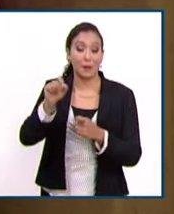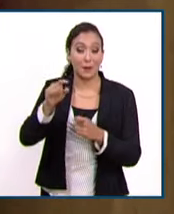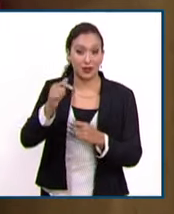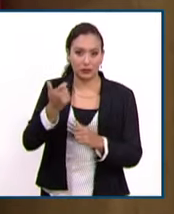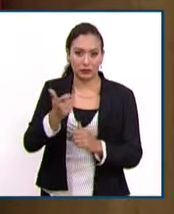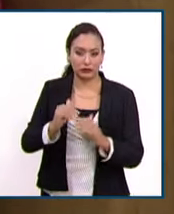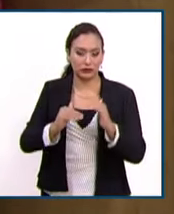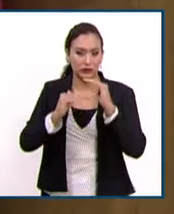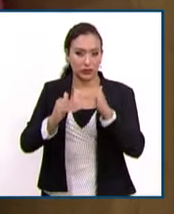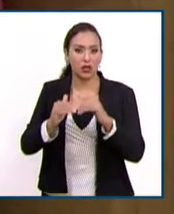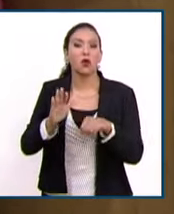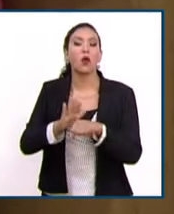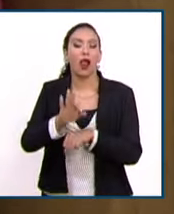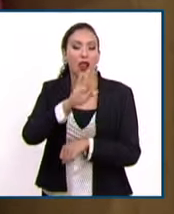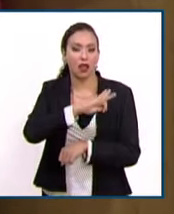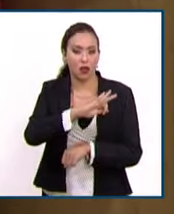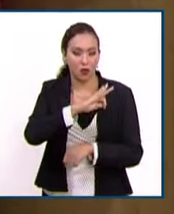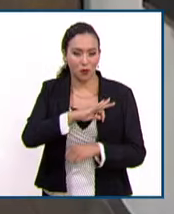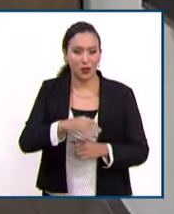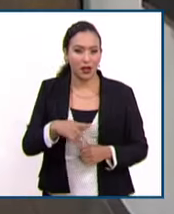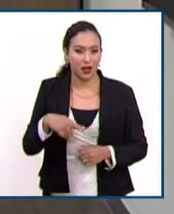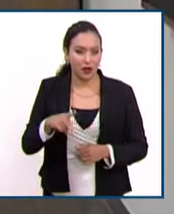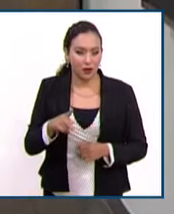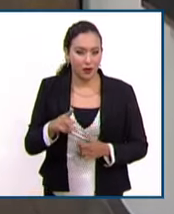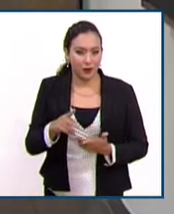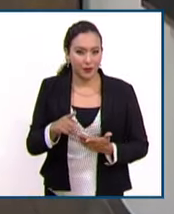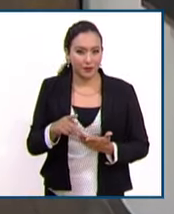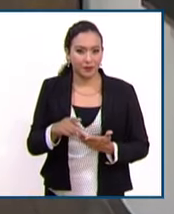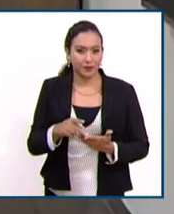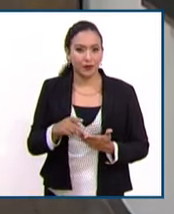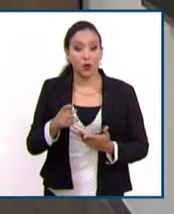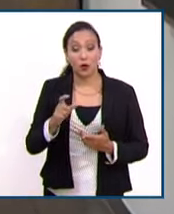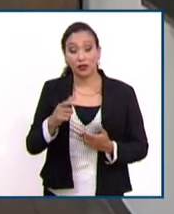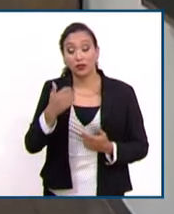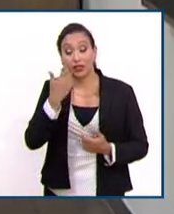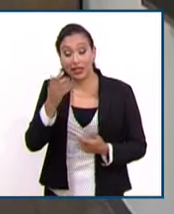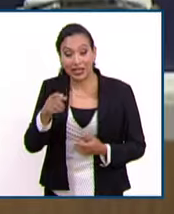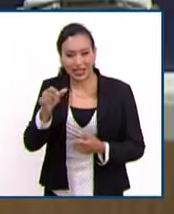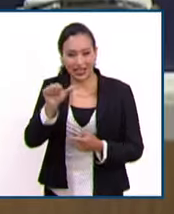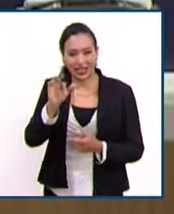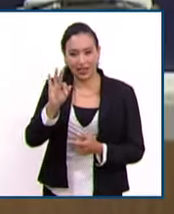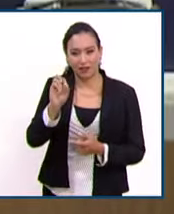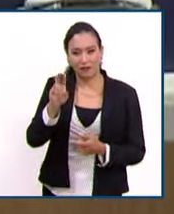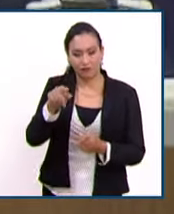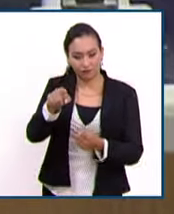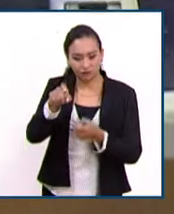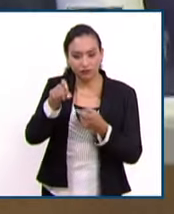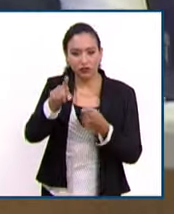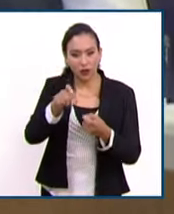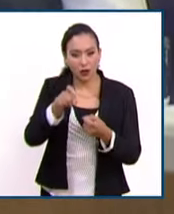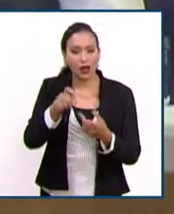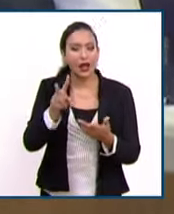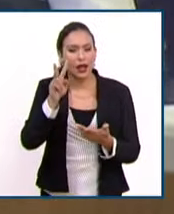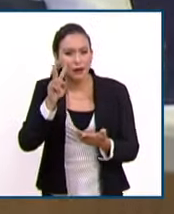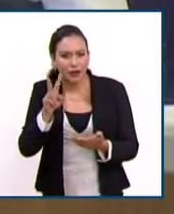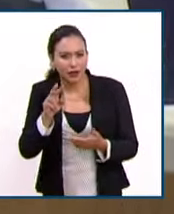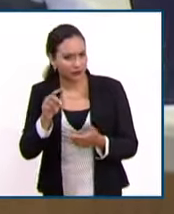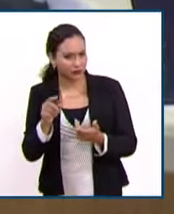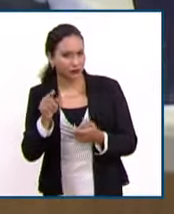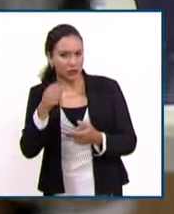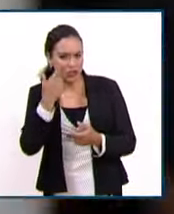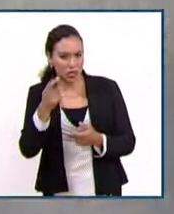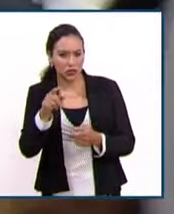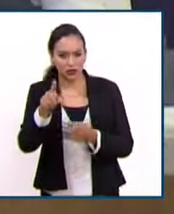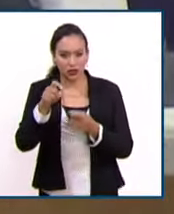concepto de comisión. El cambio en la situación que rige ese cobro es insuficiente para considerar que se viola el principio